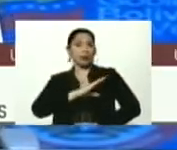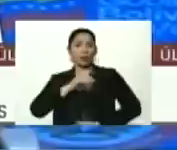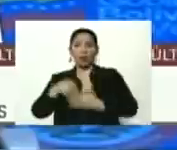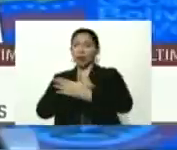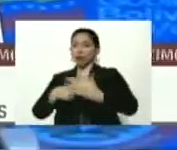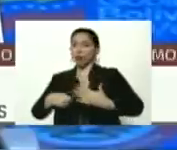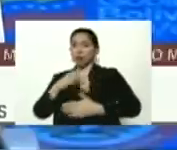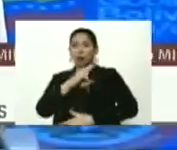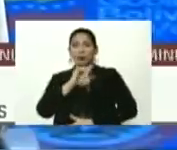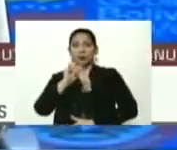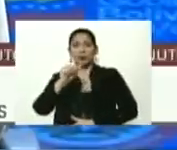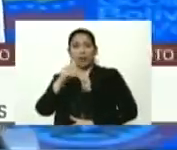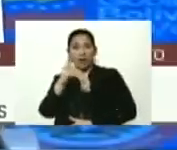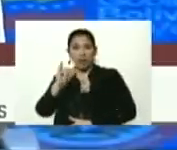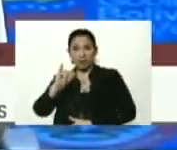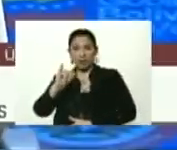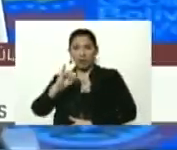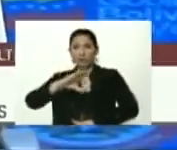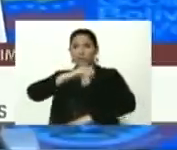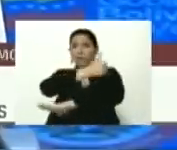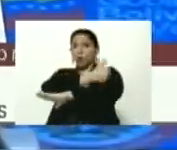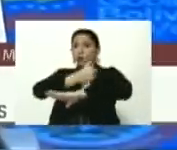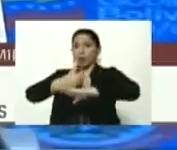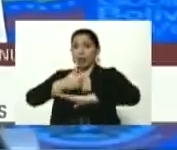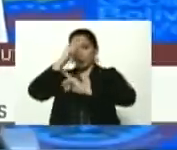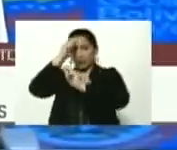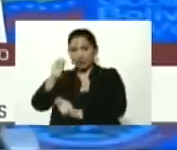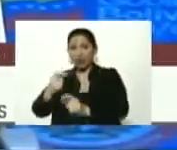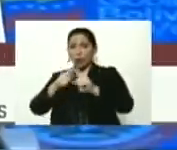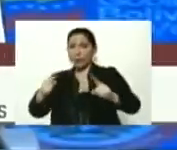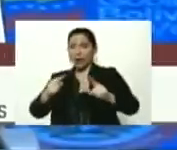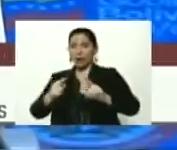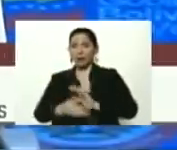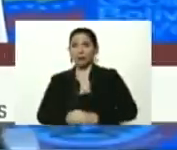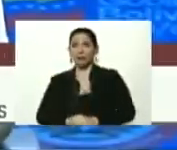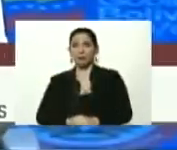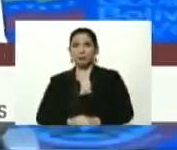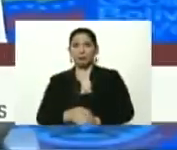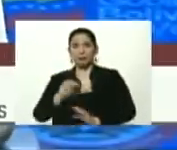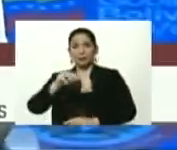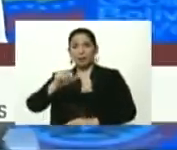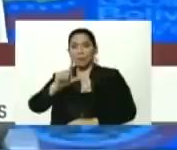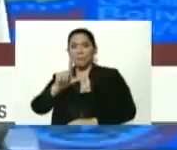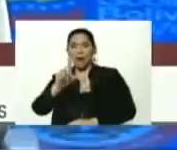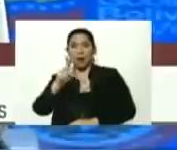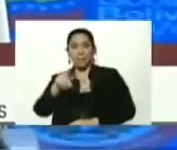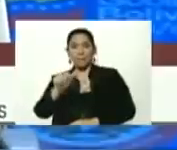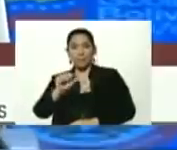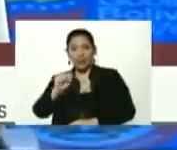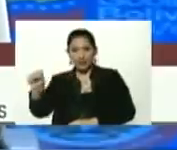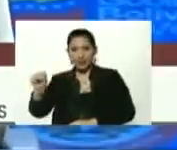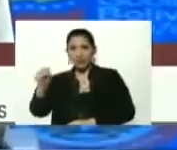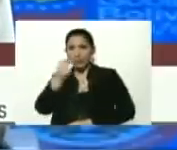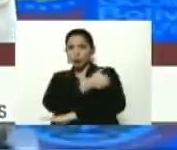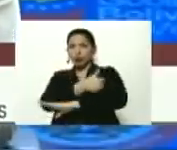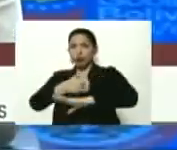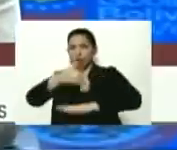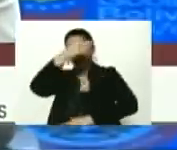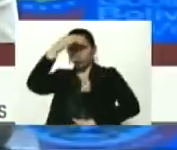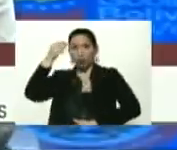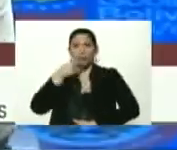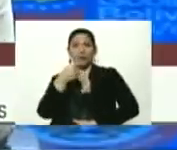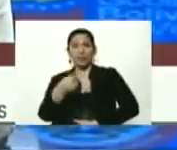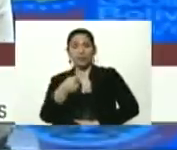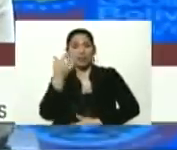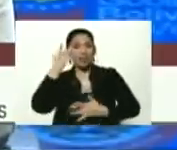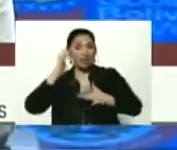del CIADI, que es un funcionario designado por Malpaz, funcionario de Donald Trump, dice que en el